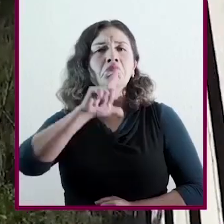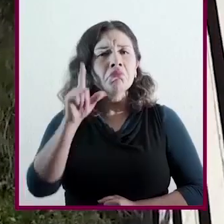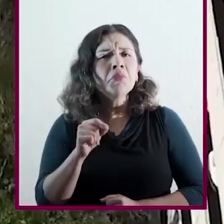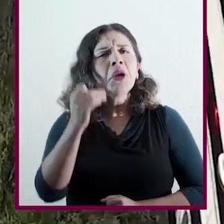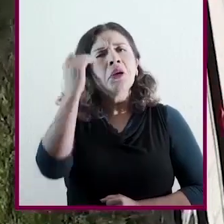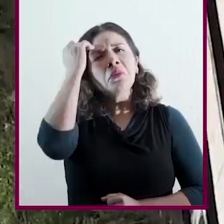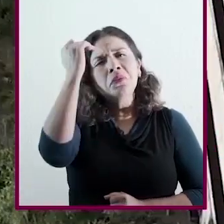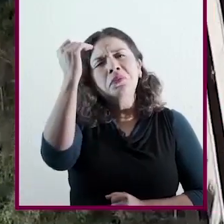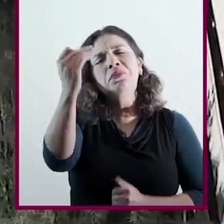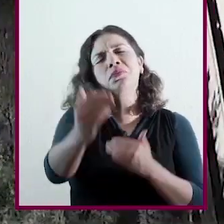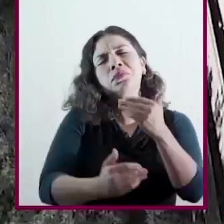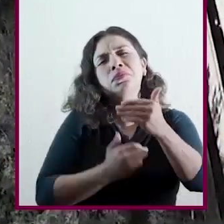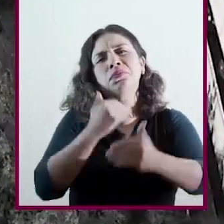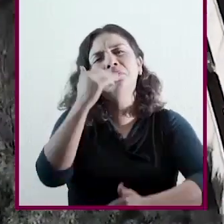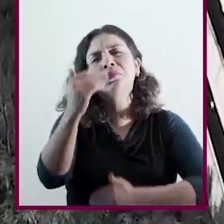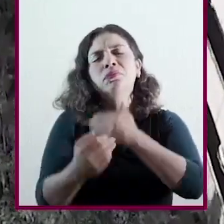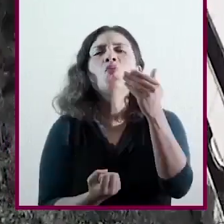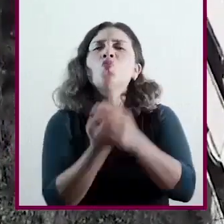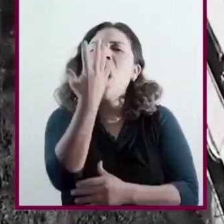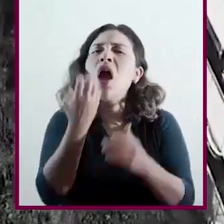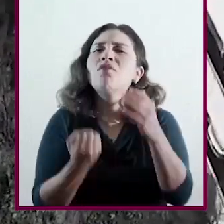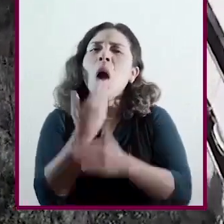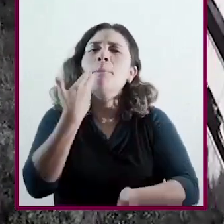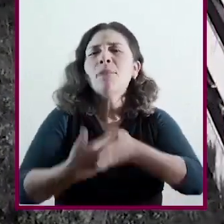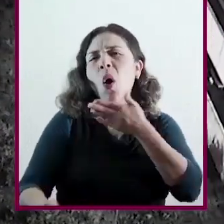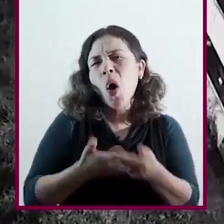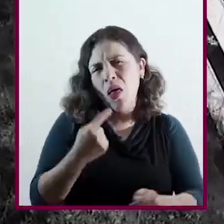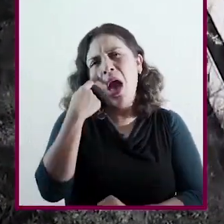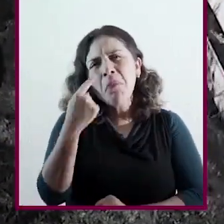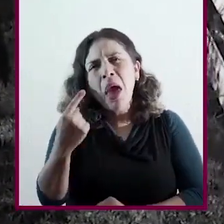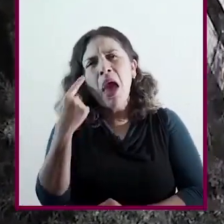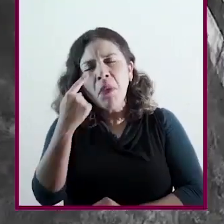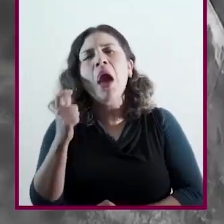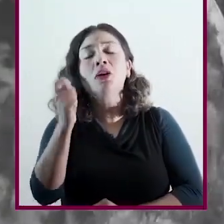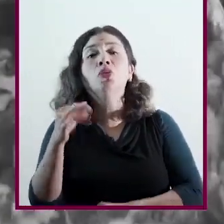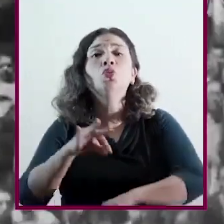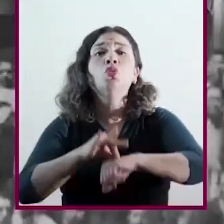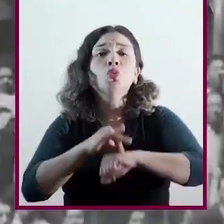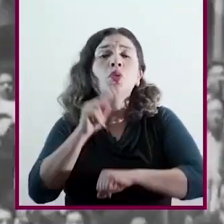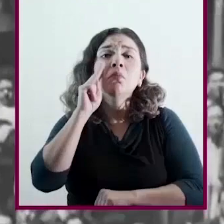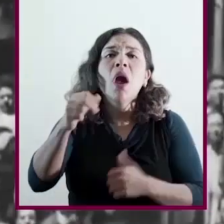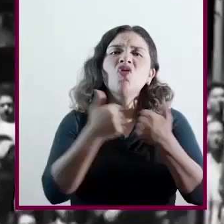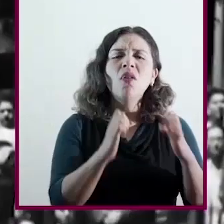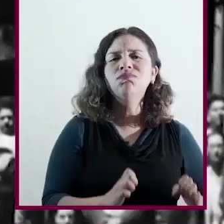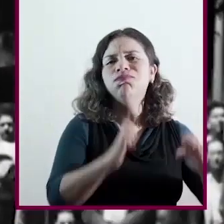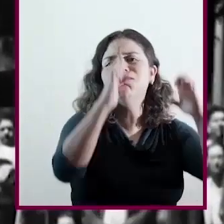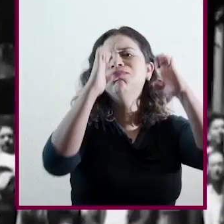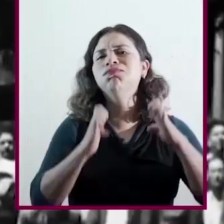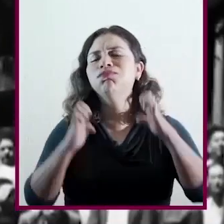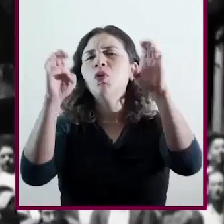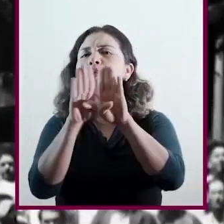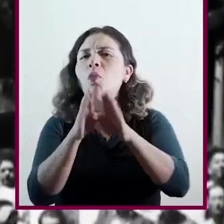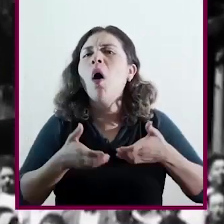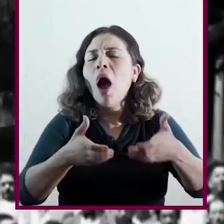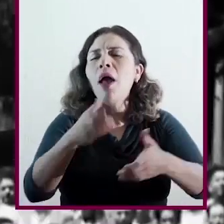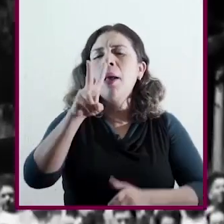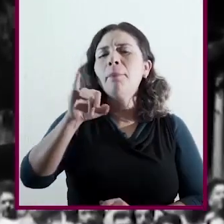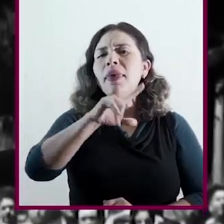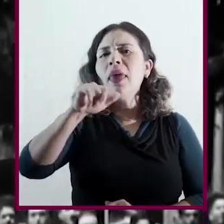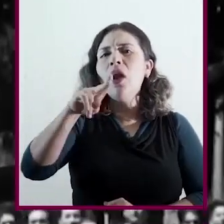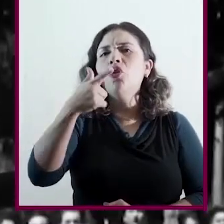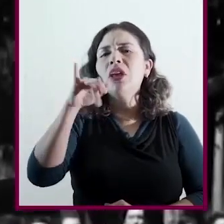Con el paso de las décadas llegaron nuevas corrientes y tendencias que se vieron reflejadas en inmuebles como el de